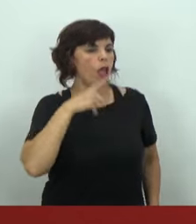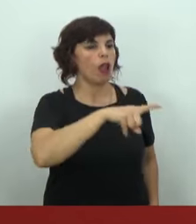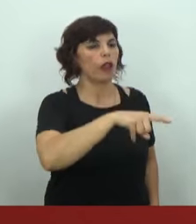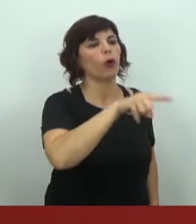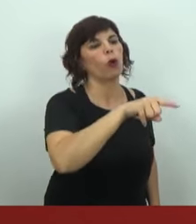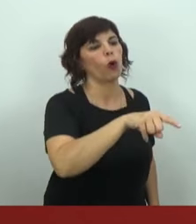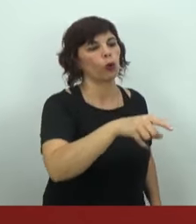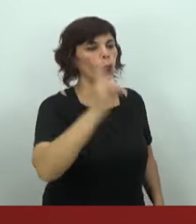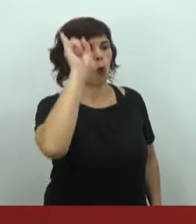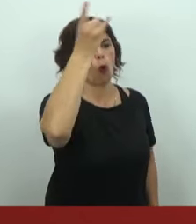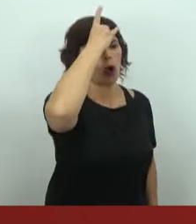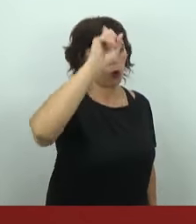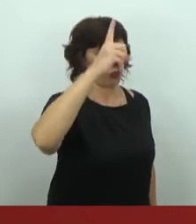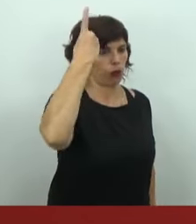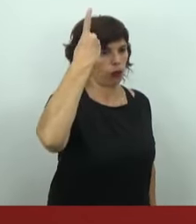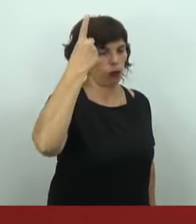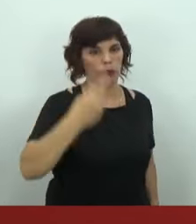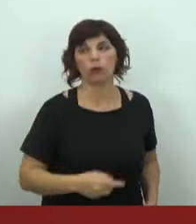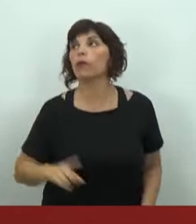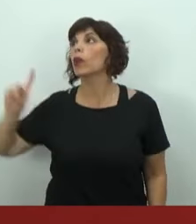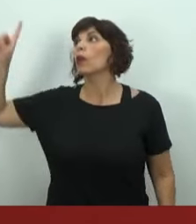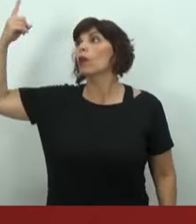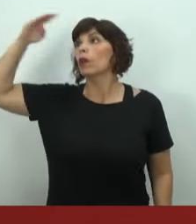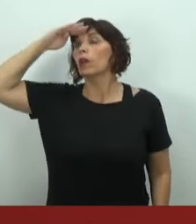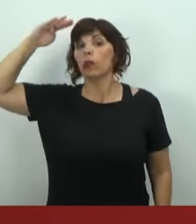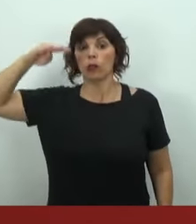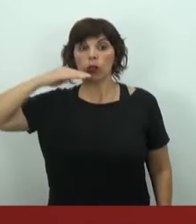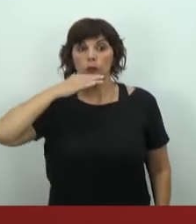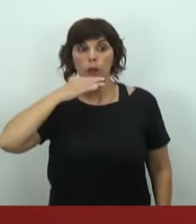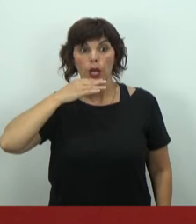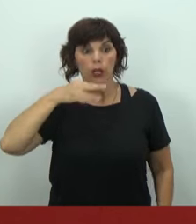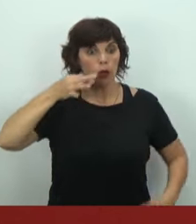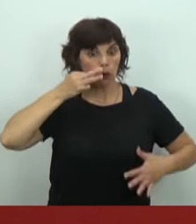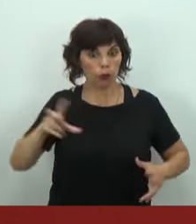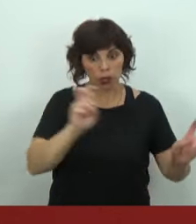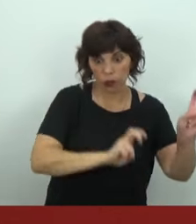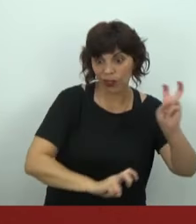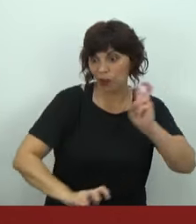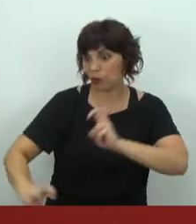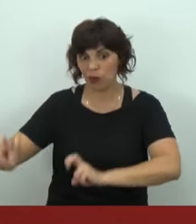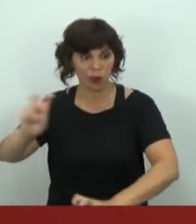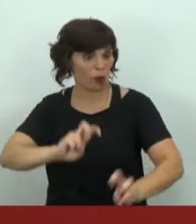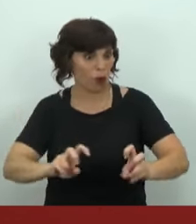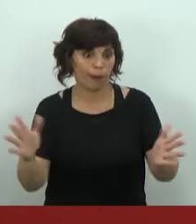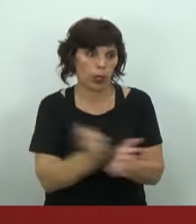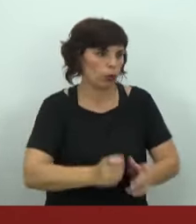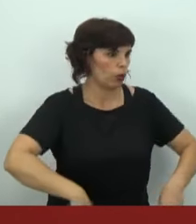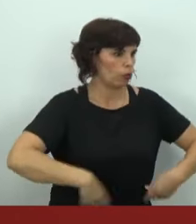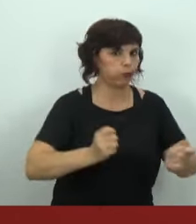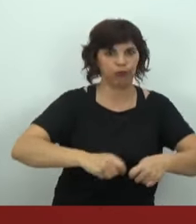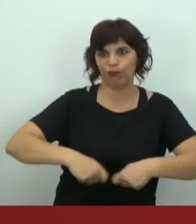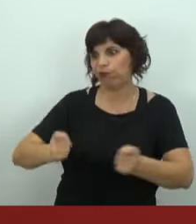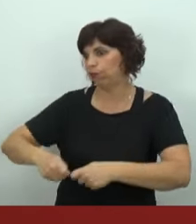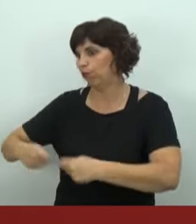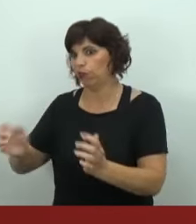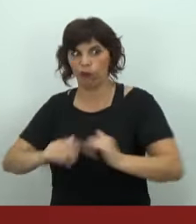no encontró a otra persona, y tiene que saber una cosa, querido oyente, delante de